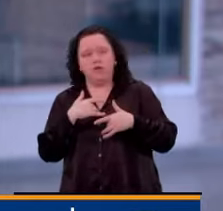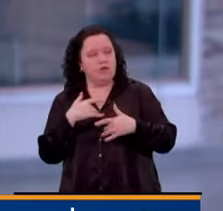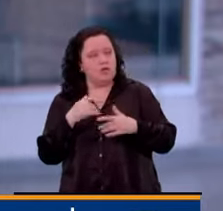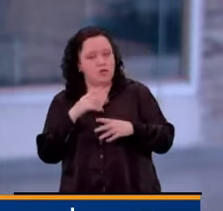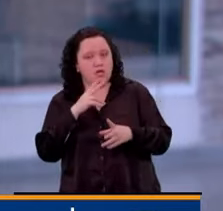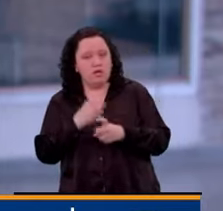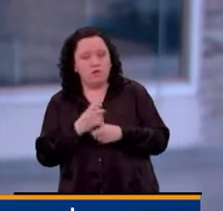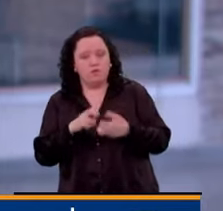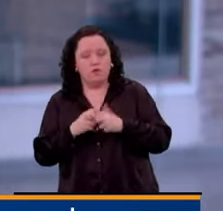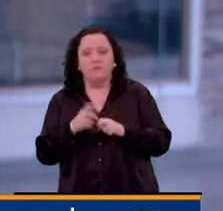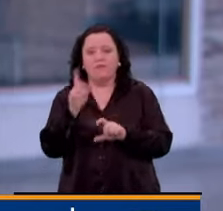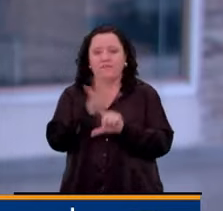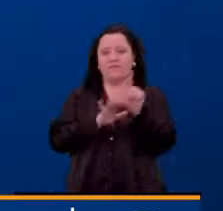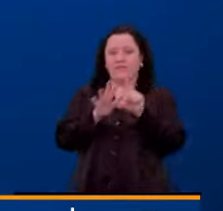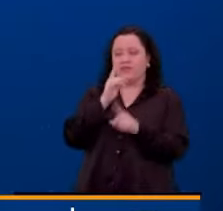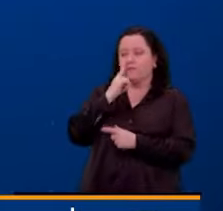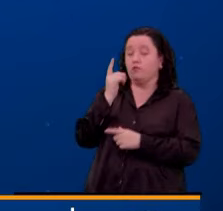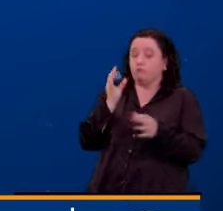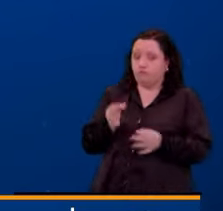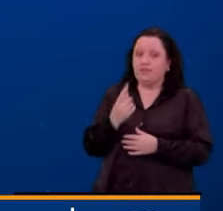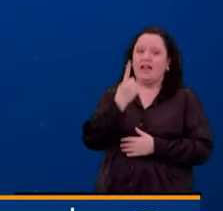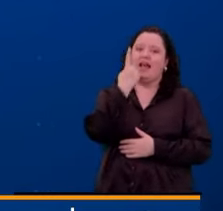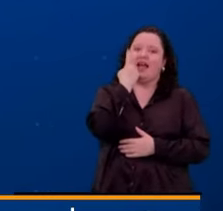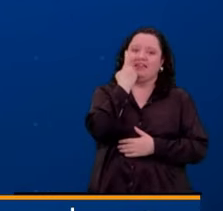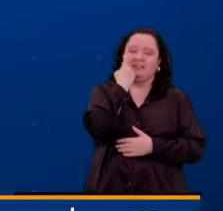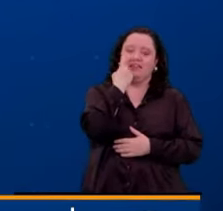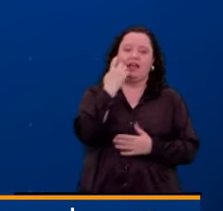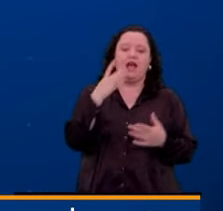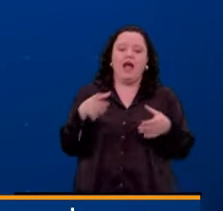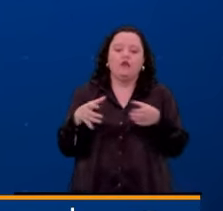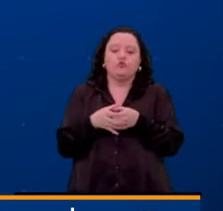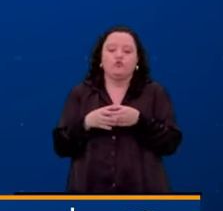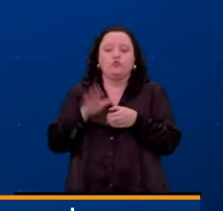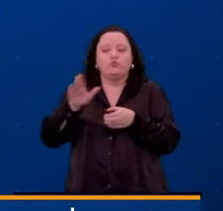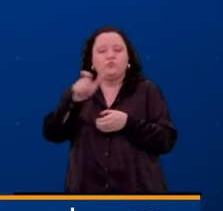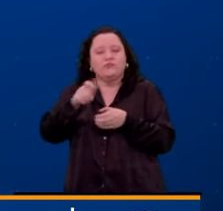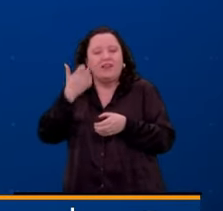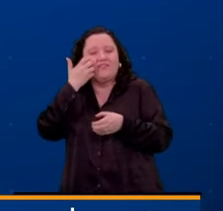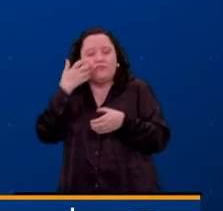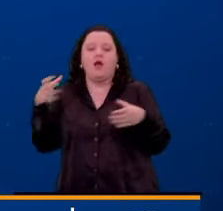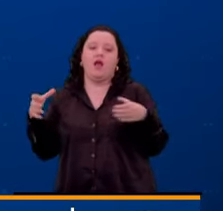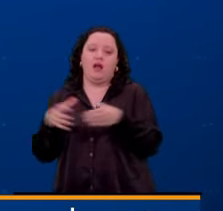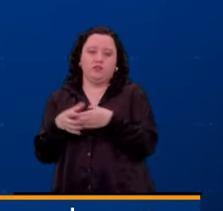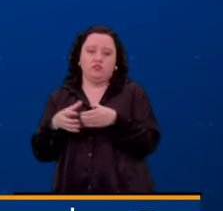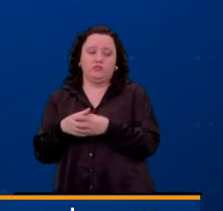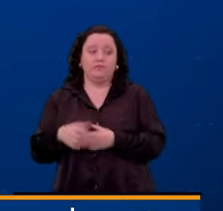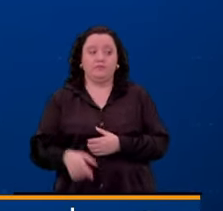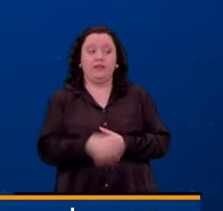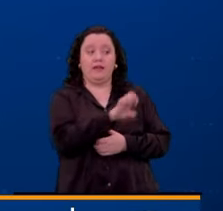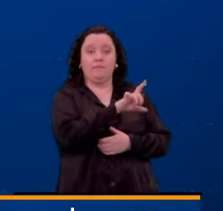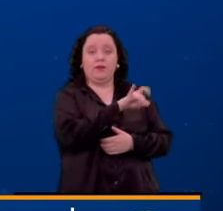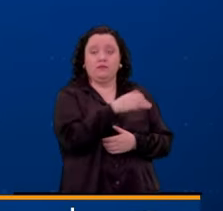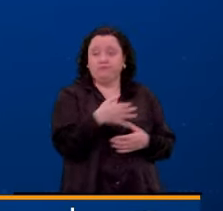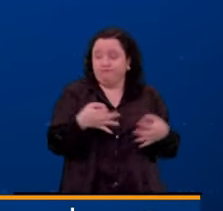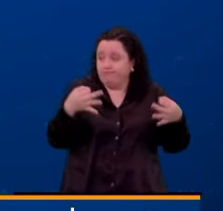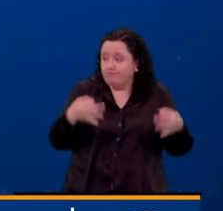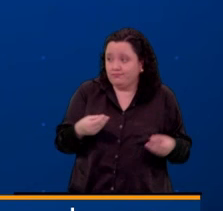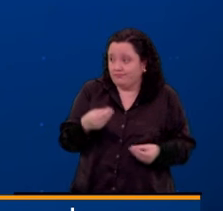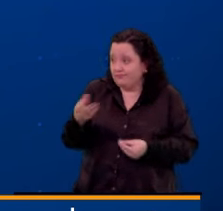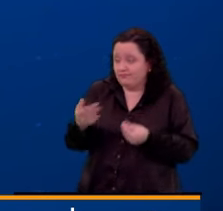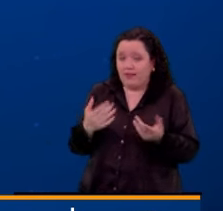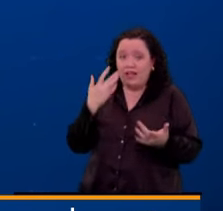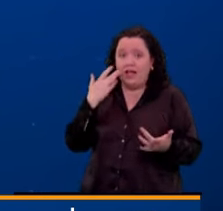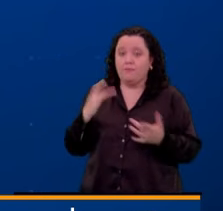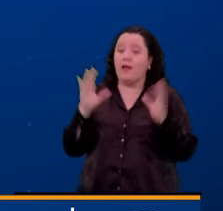que ustedes ven, es de ayer y nos lo envían asociaciones de pacientes. Las EPS confirman que no están dando paso a